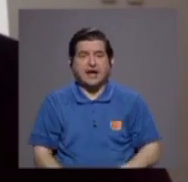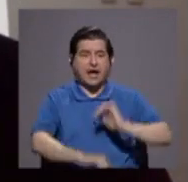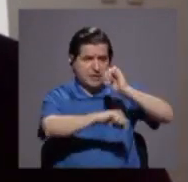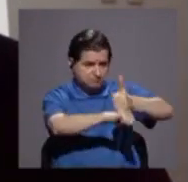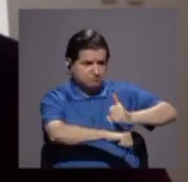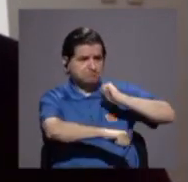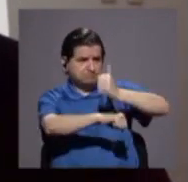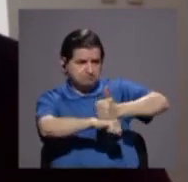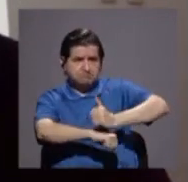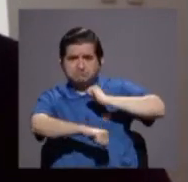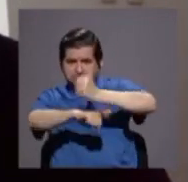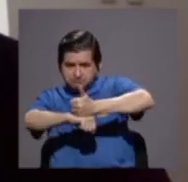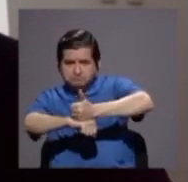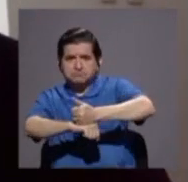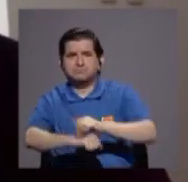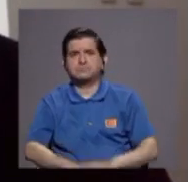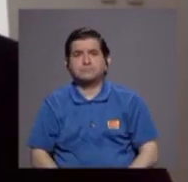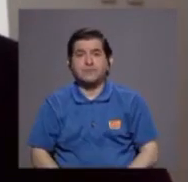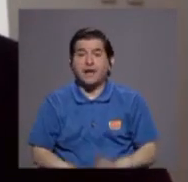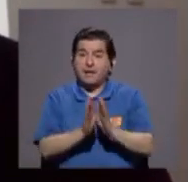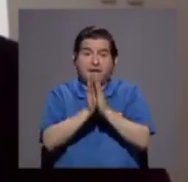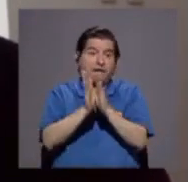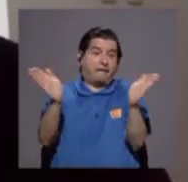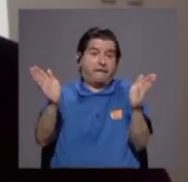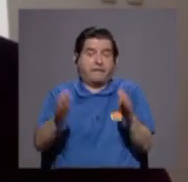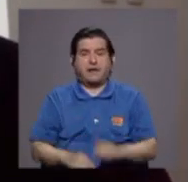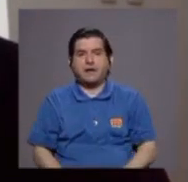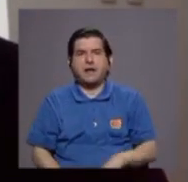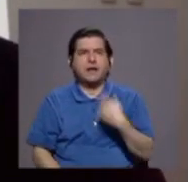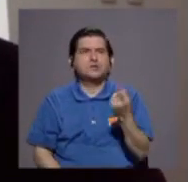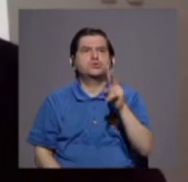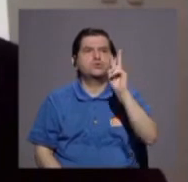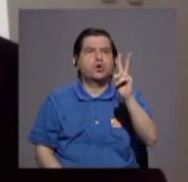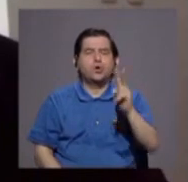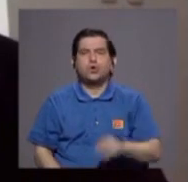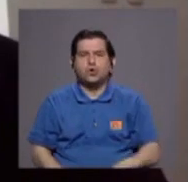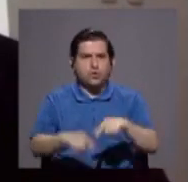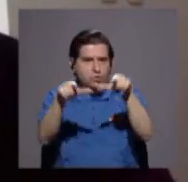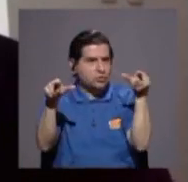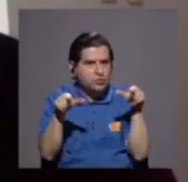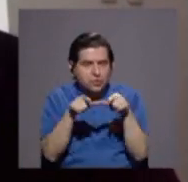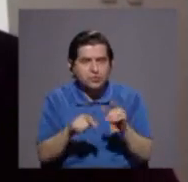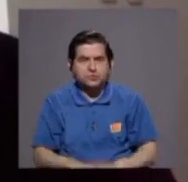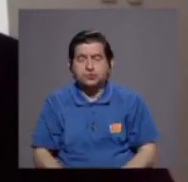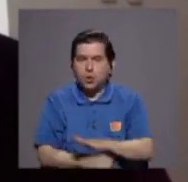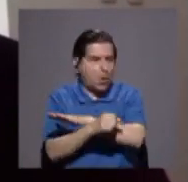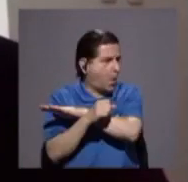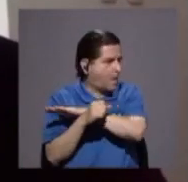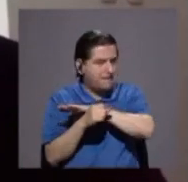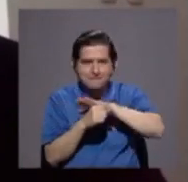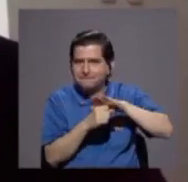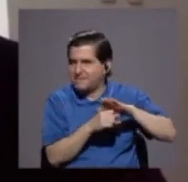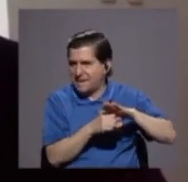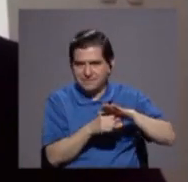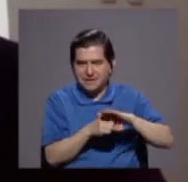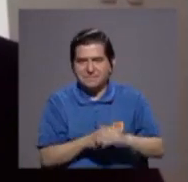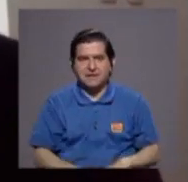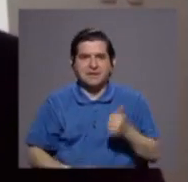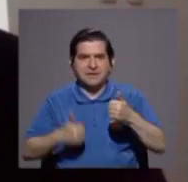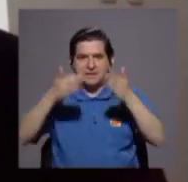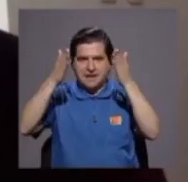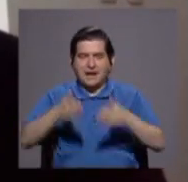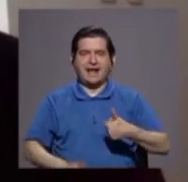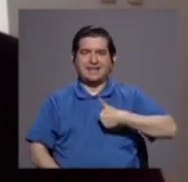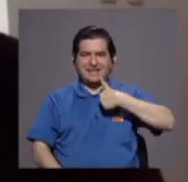asigna en general, salvo 2 estados, en su totalidad al candidato